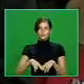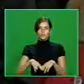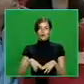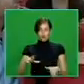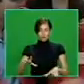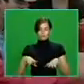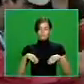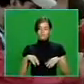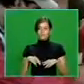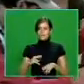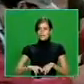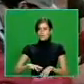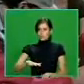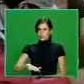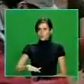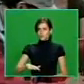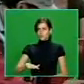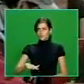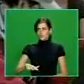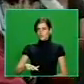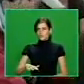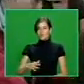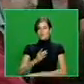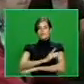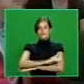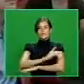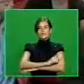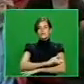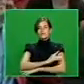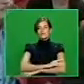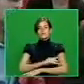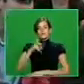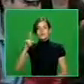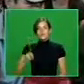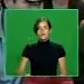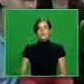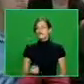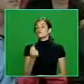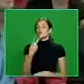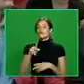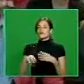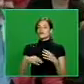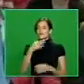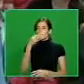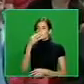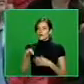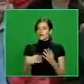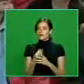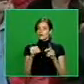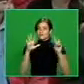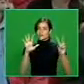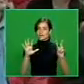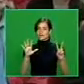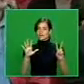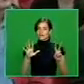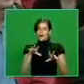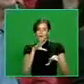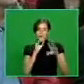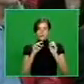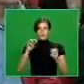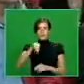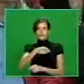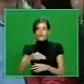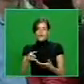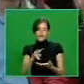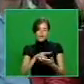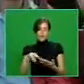asuma desde chiquitico pues la disciplina todos los días de 2 de la tarde a 7 de aprender música